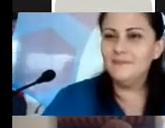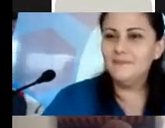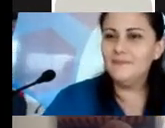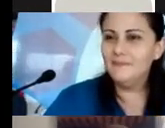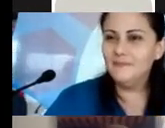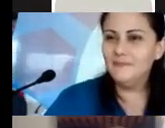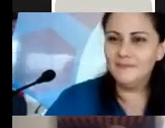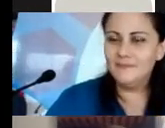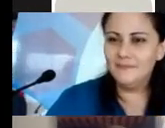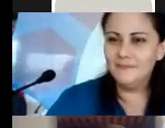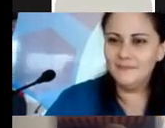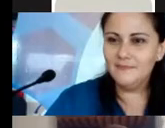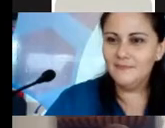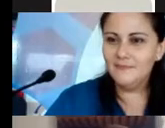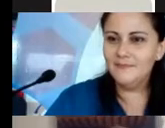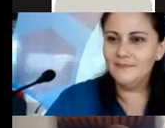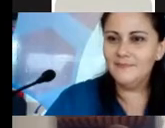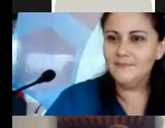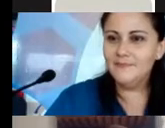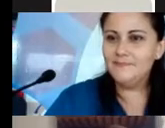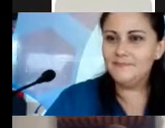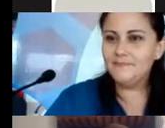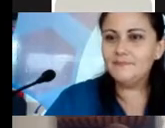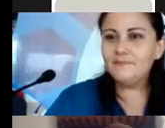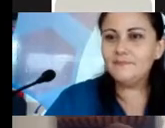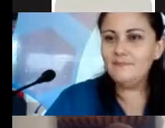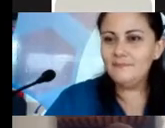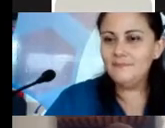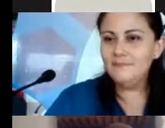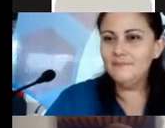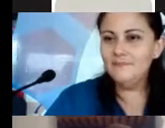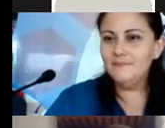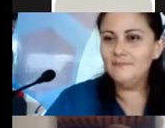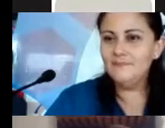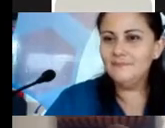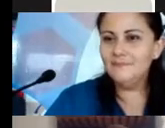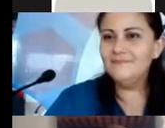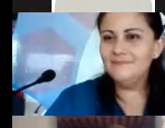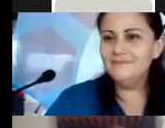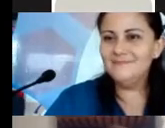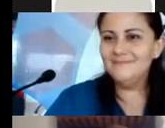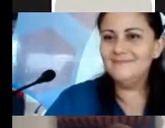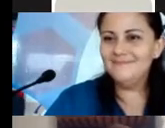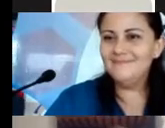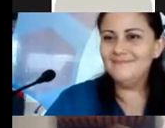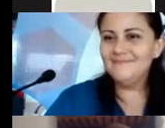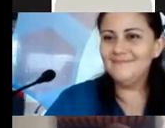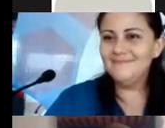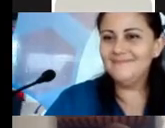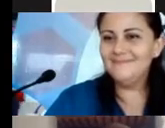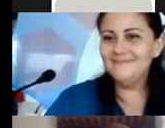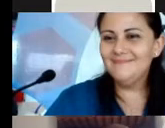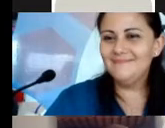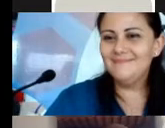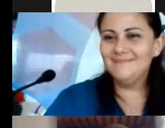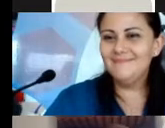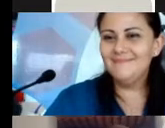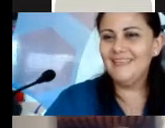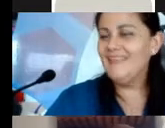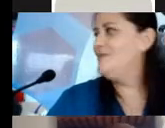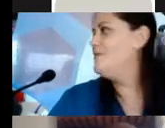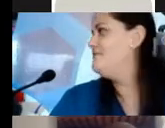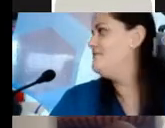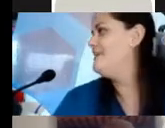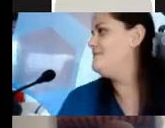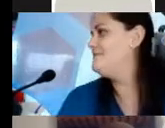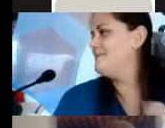más tornillos tengo que poner en una pieza, si el material es aluminio, que me transfiere desde la silla de rueda,